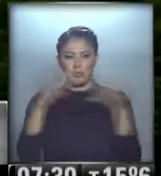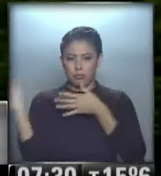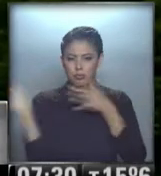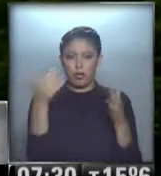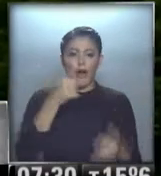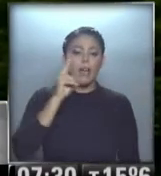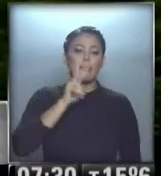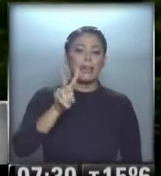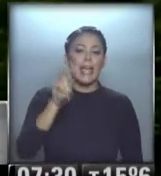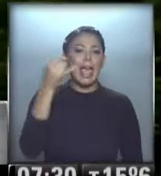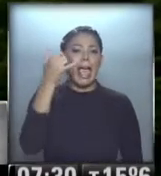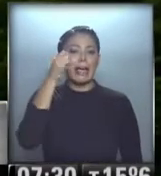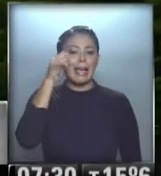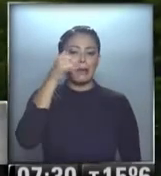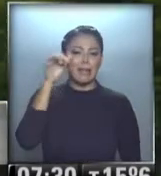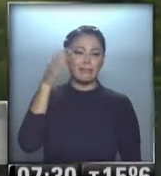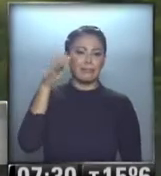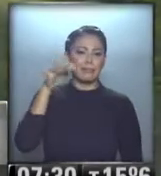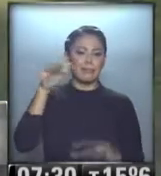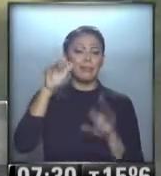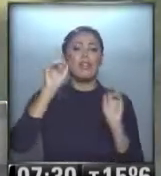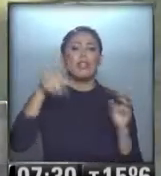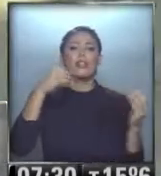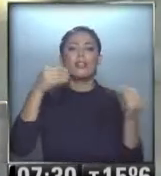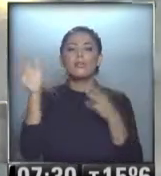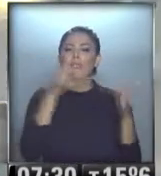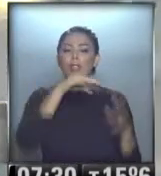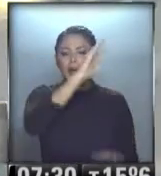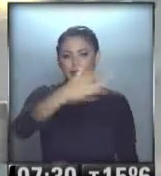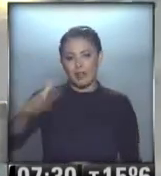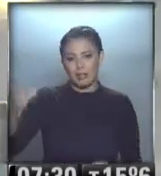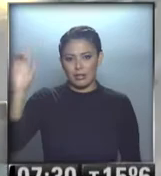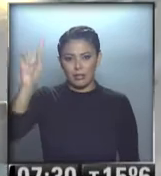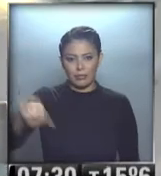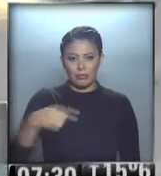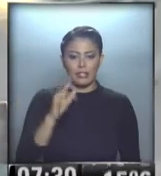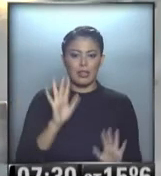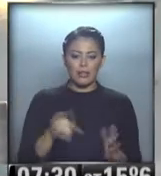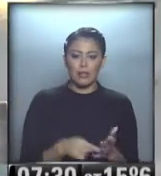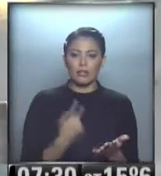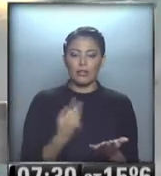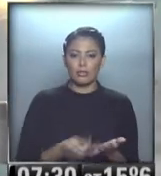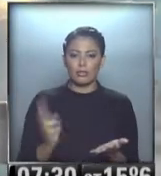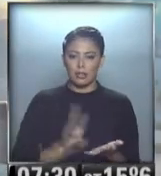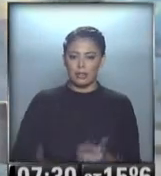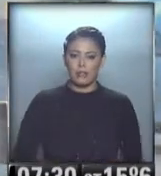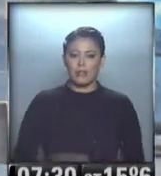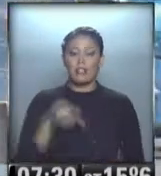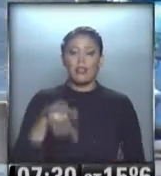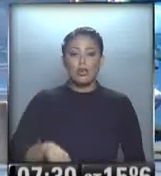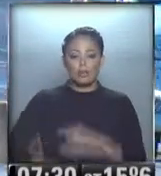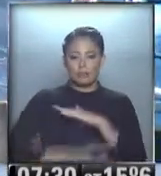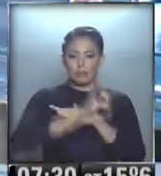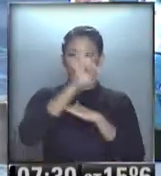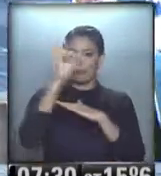que se mueve un poco la cámara, hay bastante viento del río otra vez esta mañana en la ciudad de Buenos Aires y amaneció